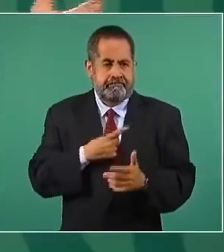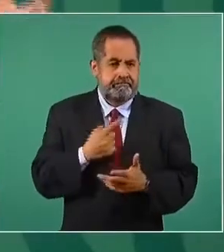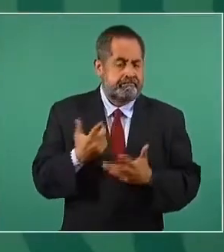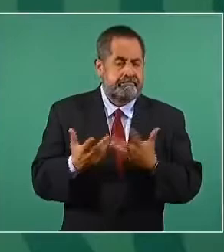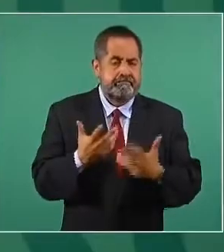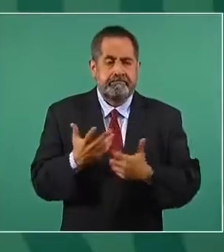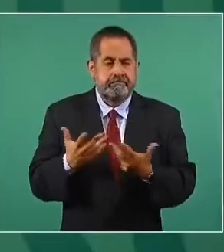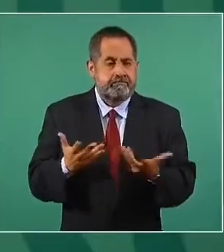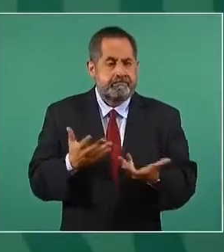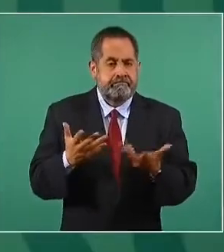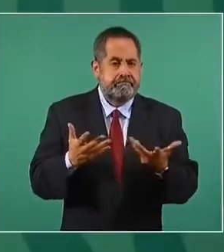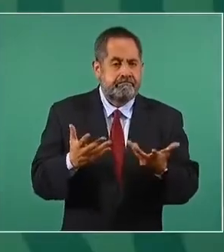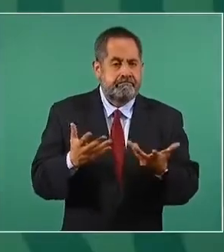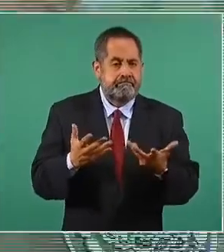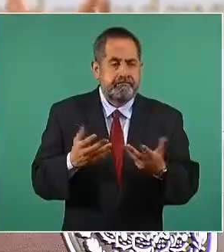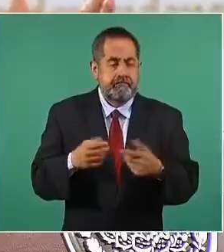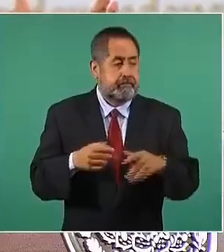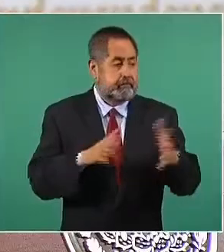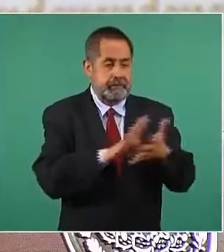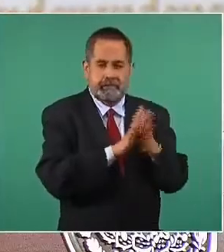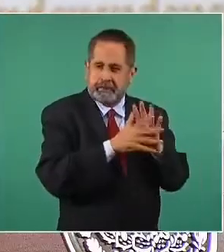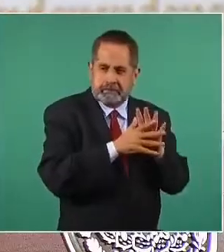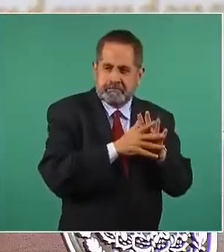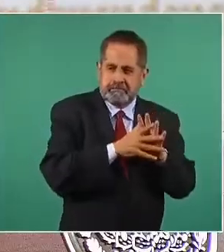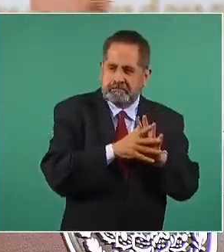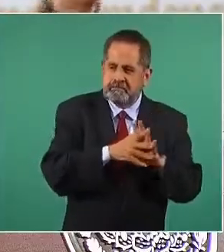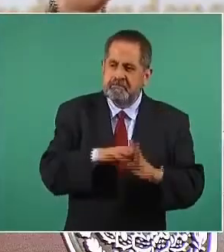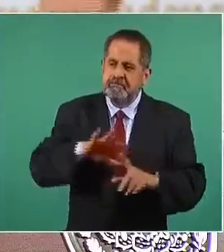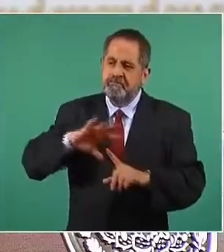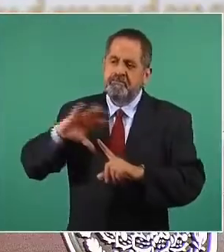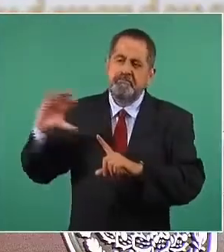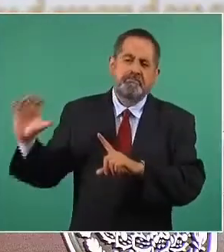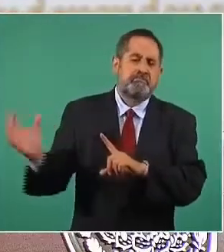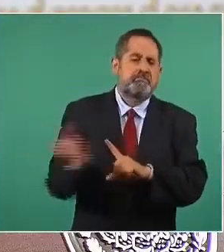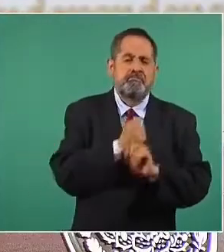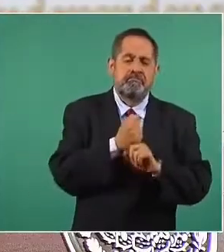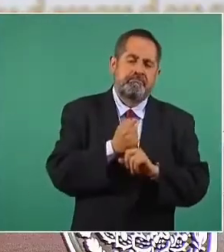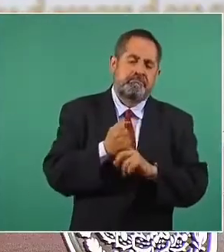y terminó entregado a los